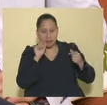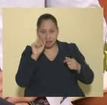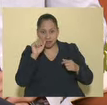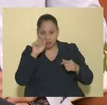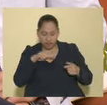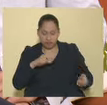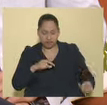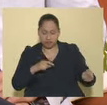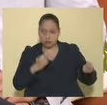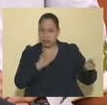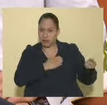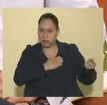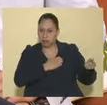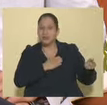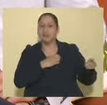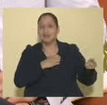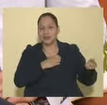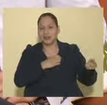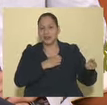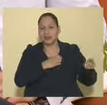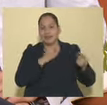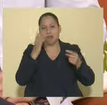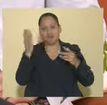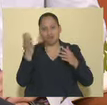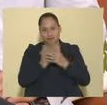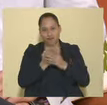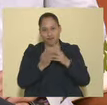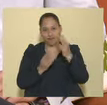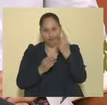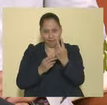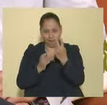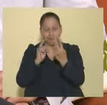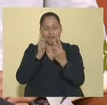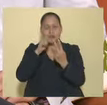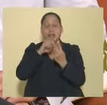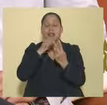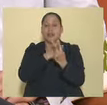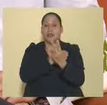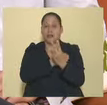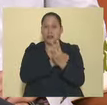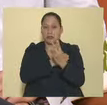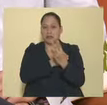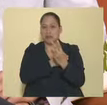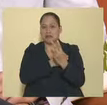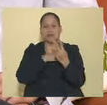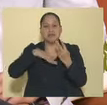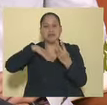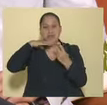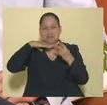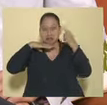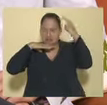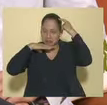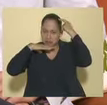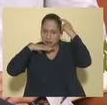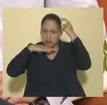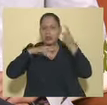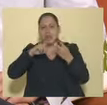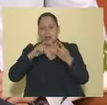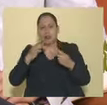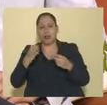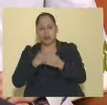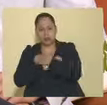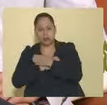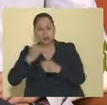la totalidad de la educación la vamos a dividir en dos: la educación inconsciente y la educación